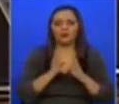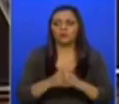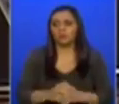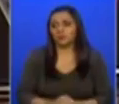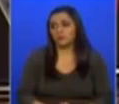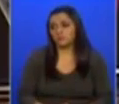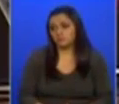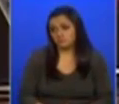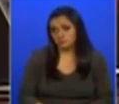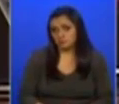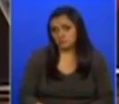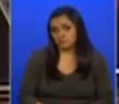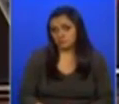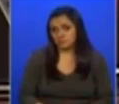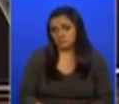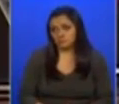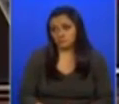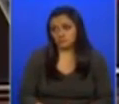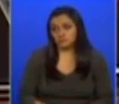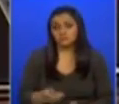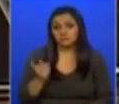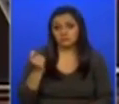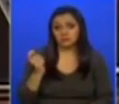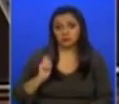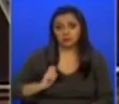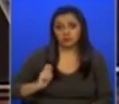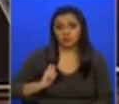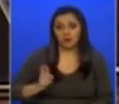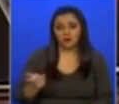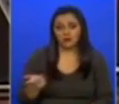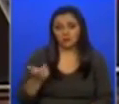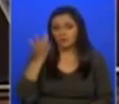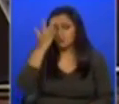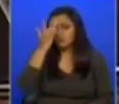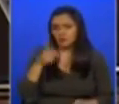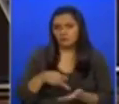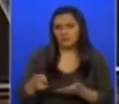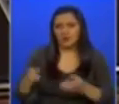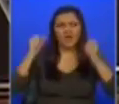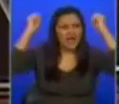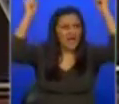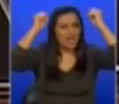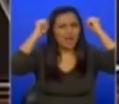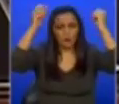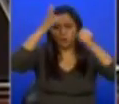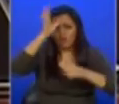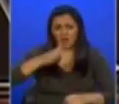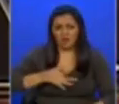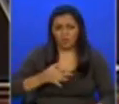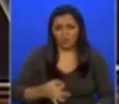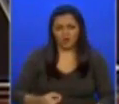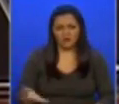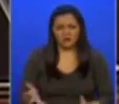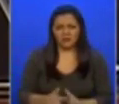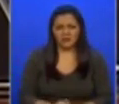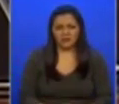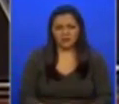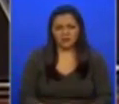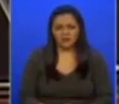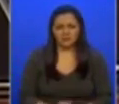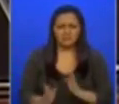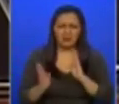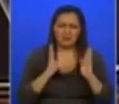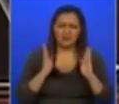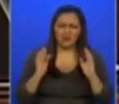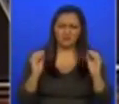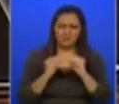Vamos a ver pues qué dice ahí la prensa. Averigüen cuánto gana y por qué le están pagando. Imagínese la muestra de cultura que da. baboyenses a